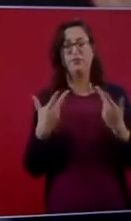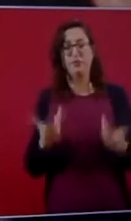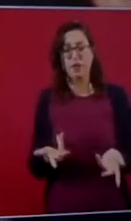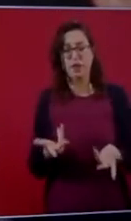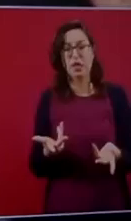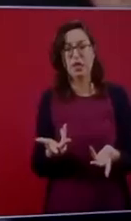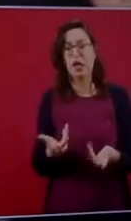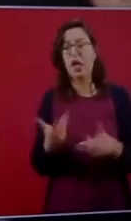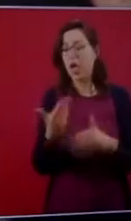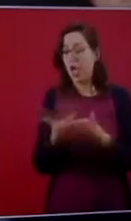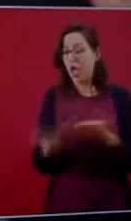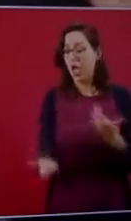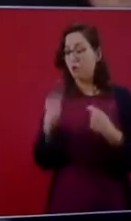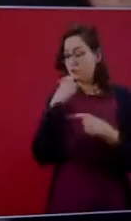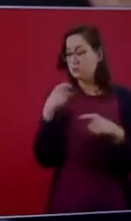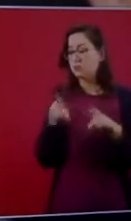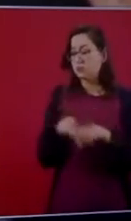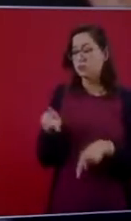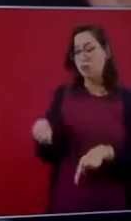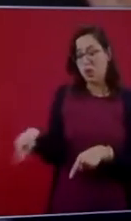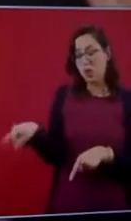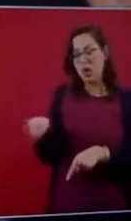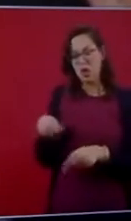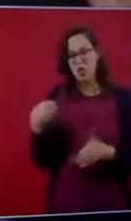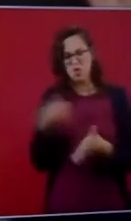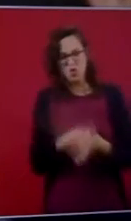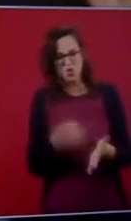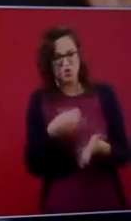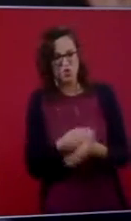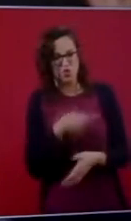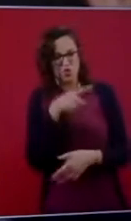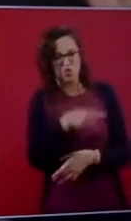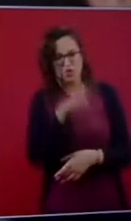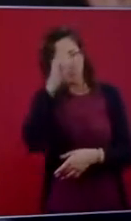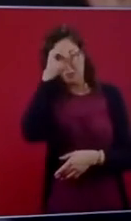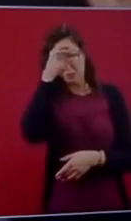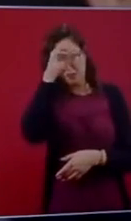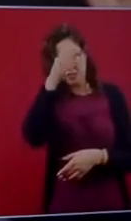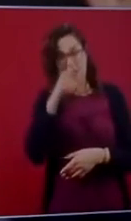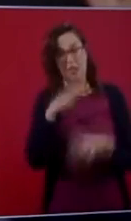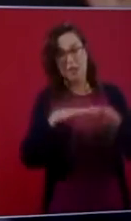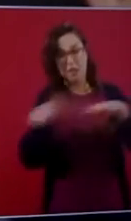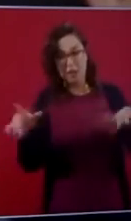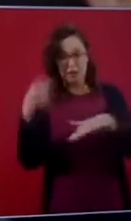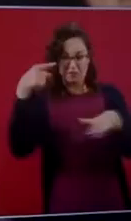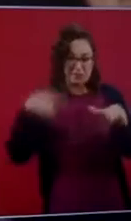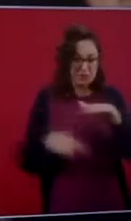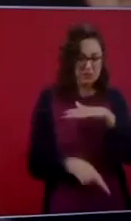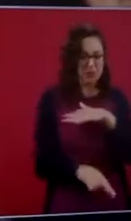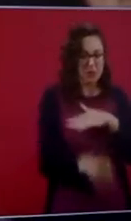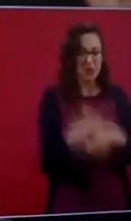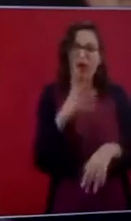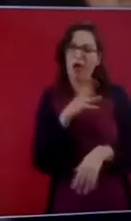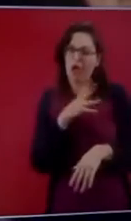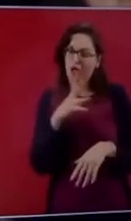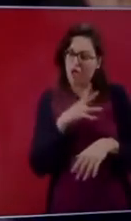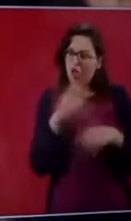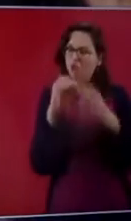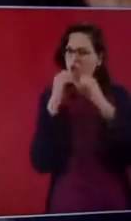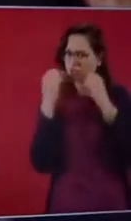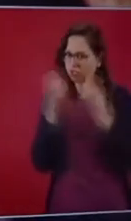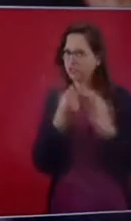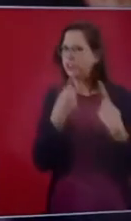ex líder de las autodefensas y subdelegado del ISSSTE en Michoacán, murió tras permanecer al